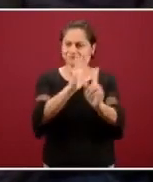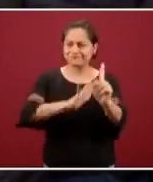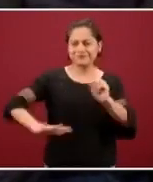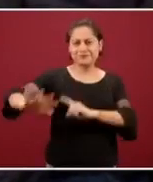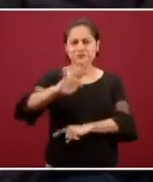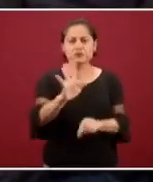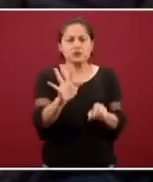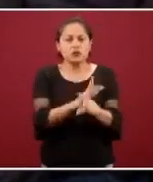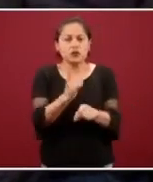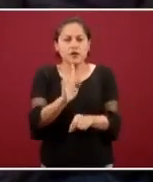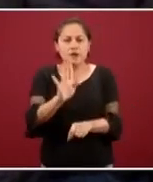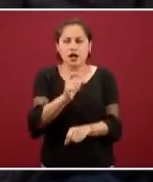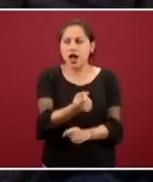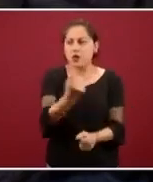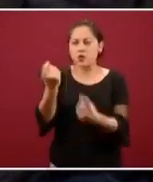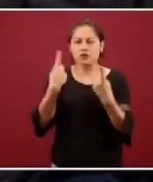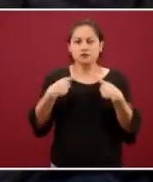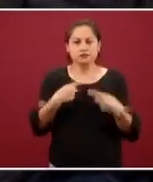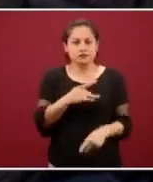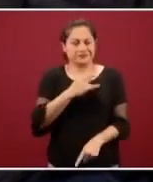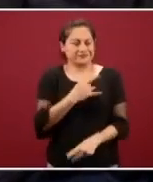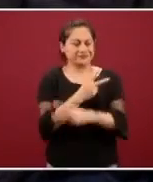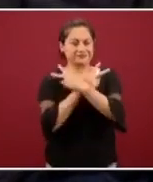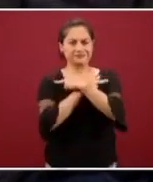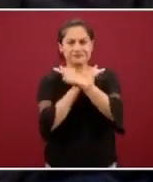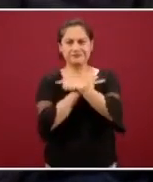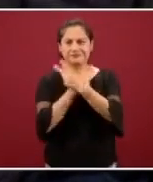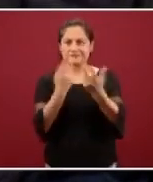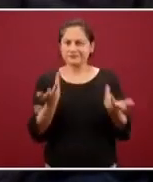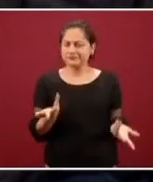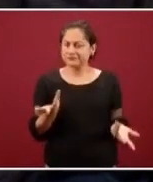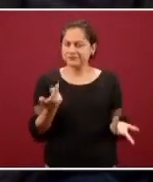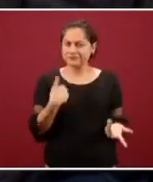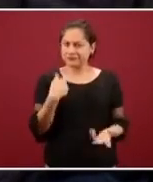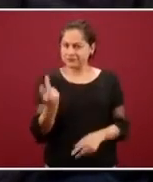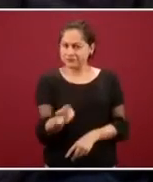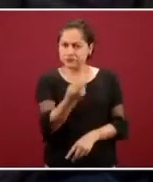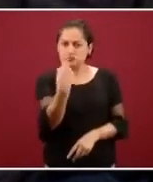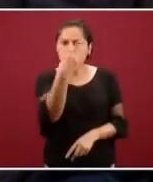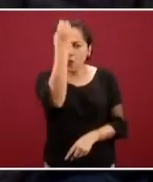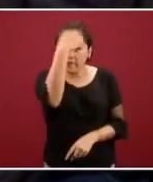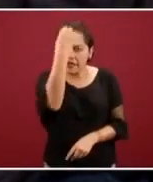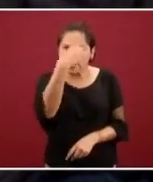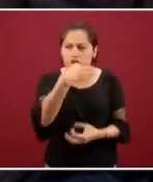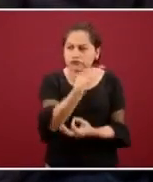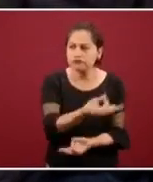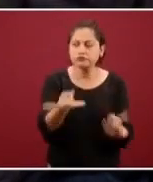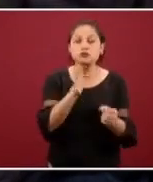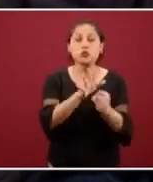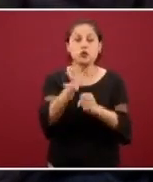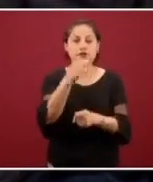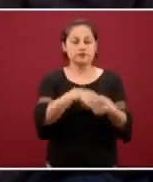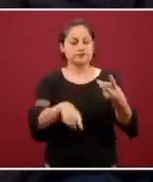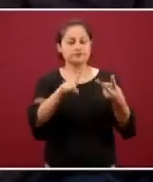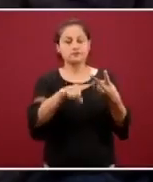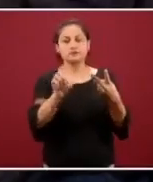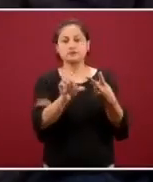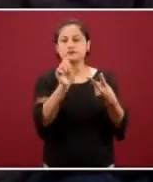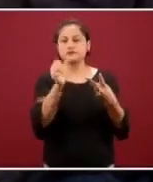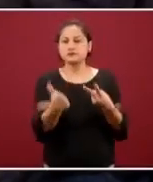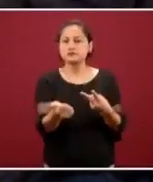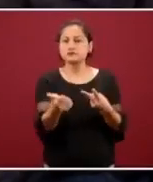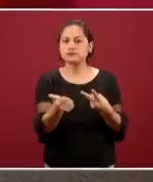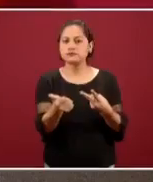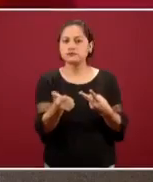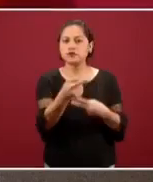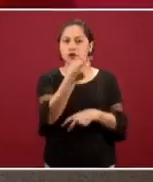como vacaciones en algunos sectores. ¿Cuál sería su opinión? Y comentaba lo del caso del señor, el primer caso